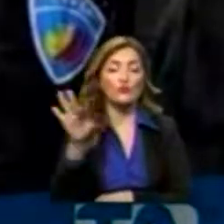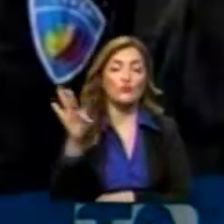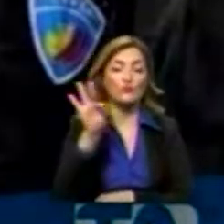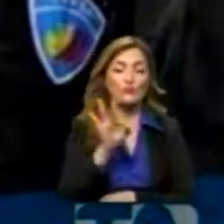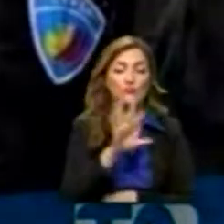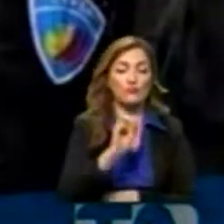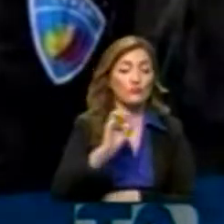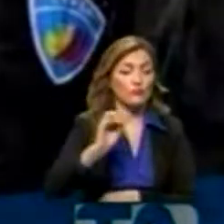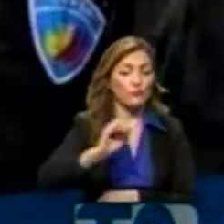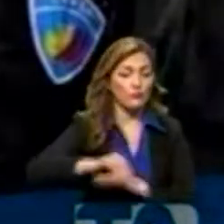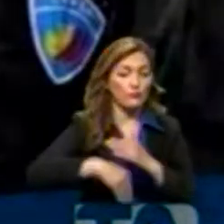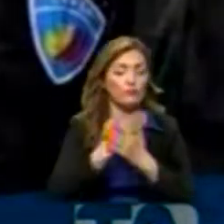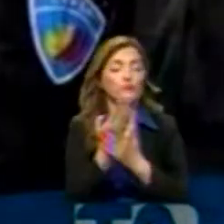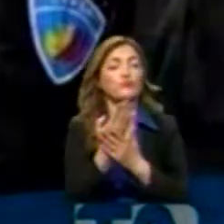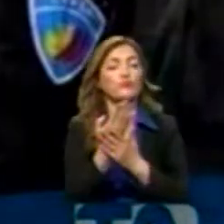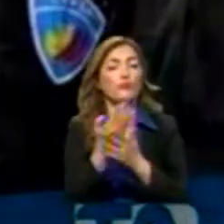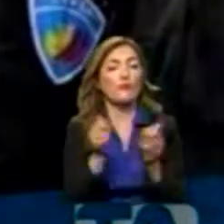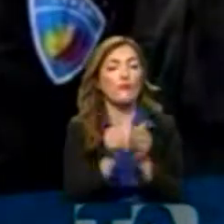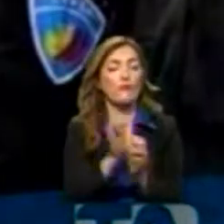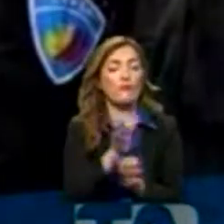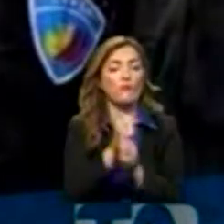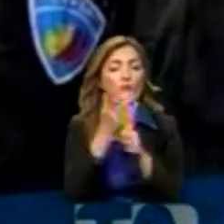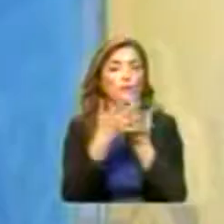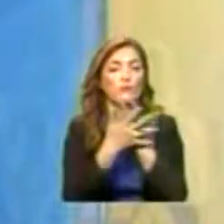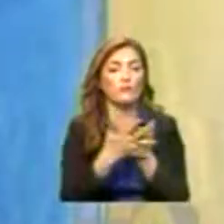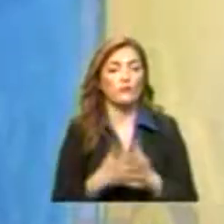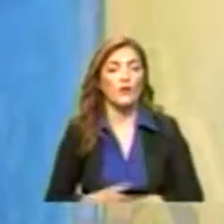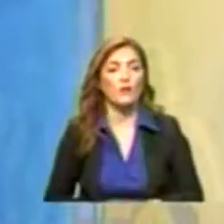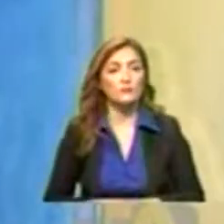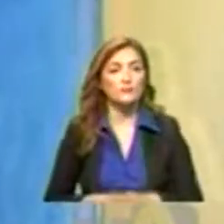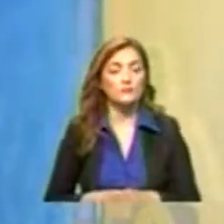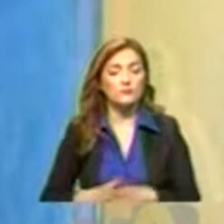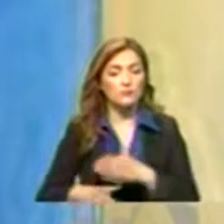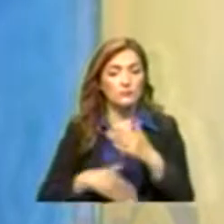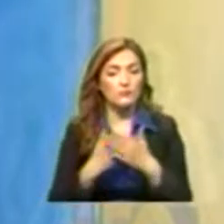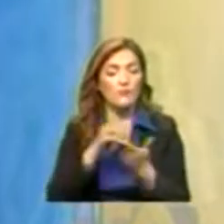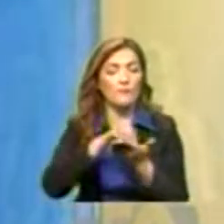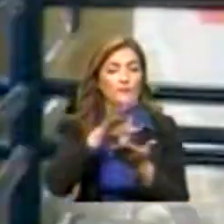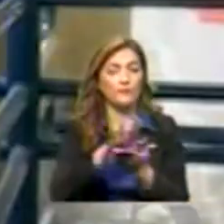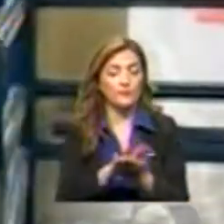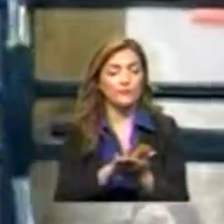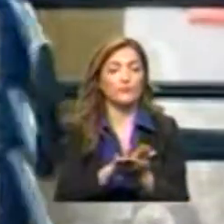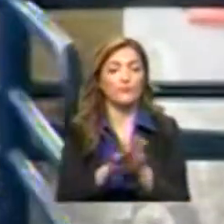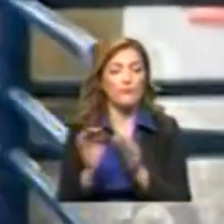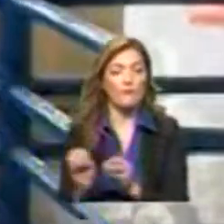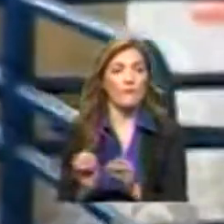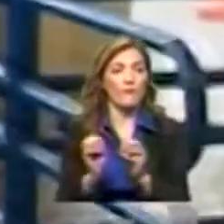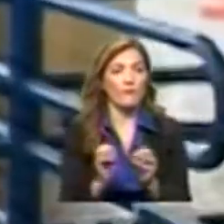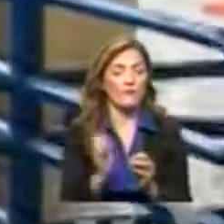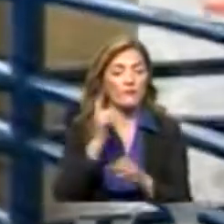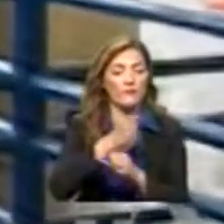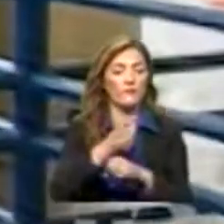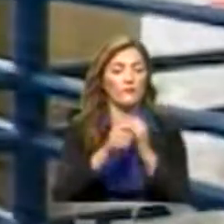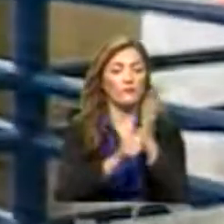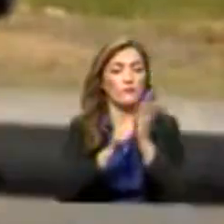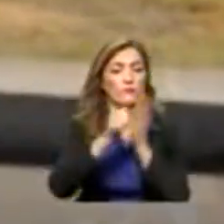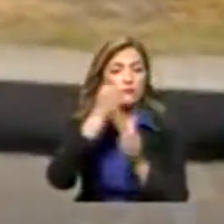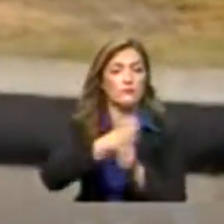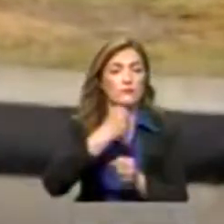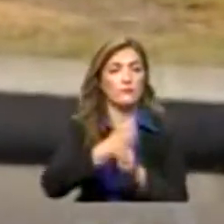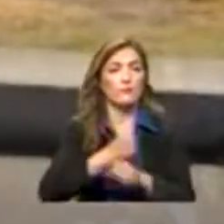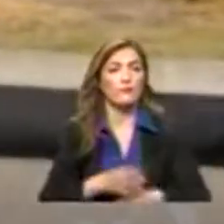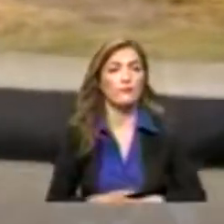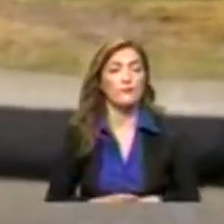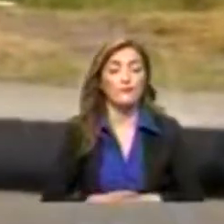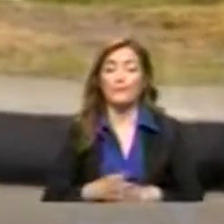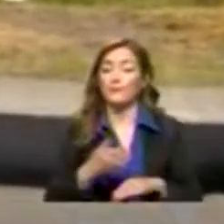nuevos integrantes del Cuerpo de Seguridad Penitenciaria. Para todos, regirán las condiciones ordenadas por el Ministerio del Trabajo.